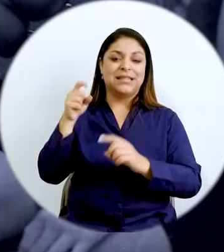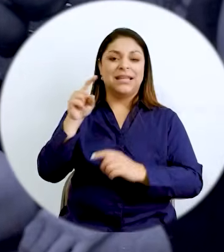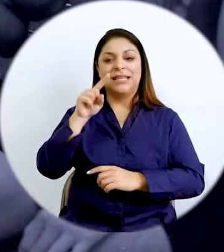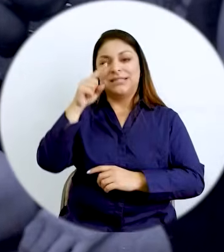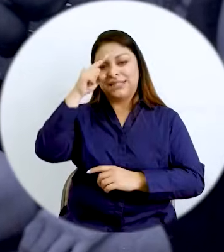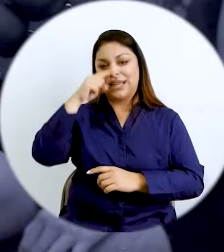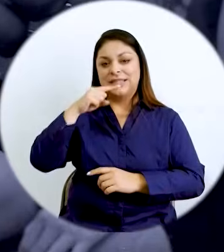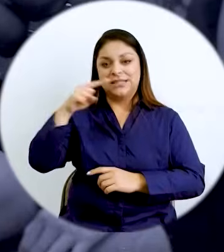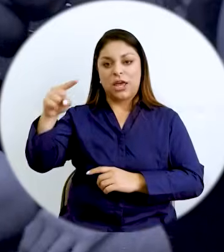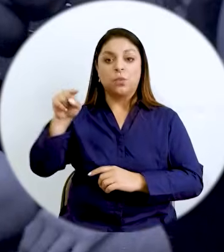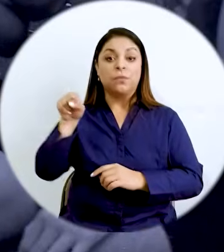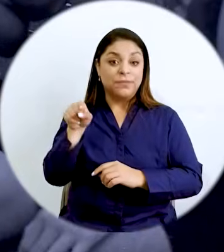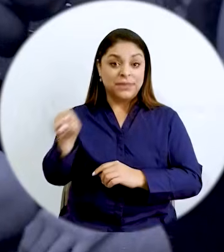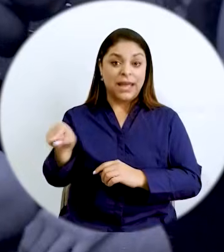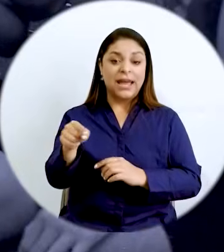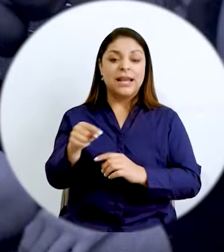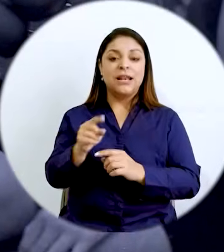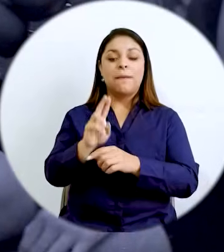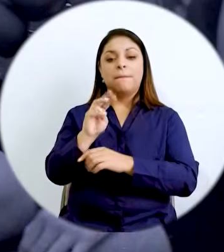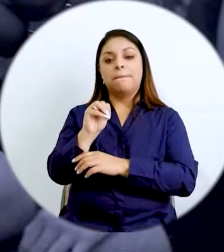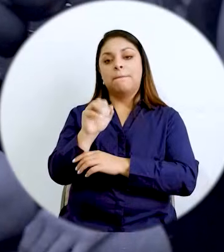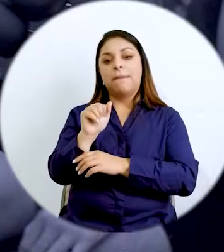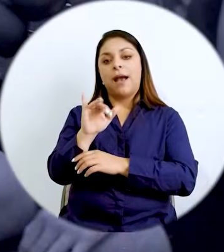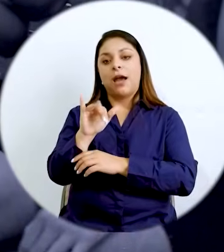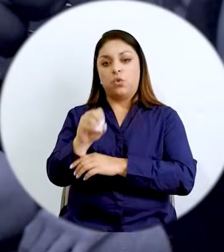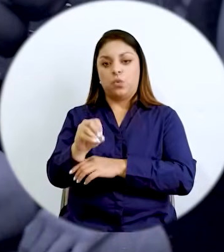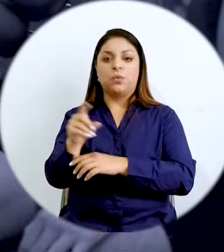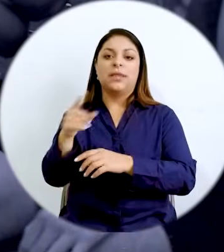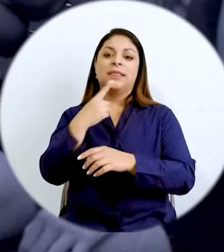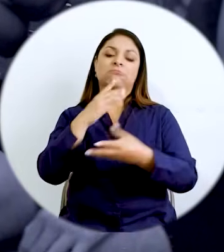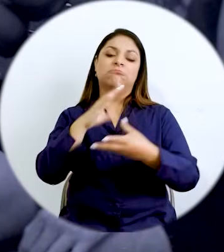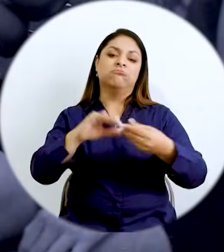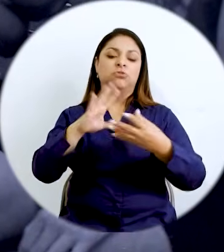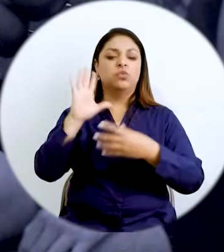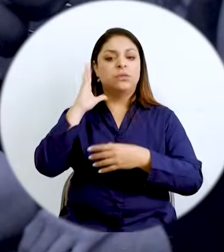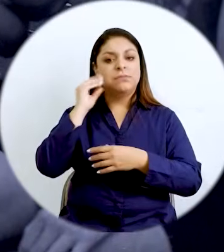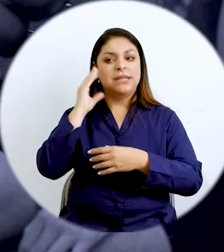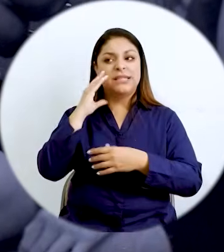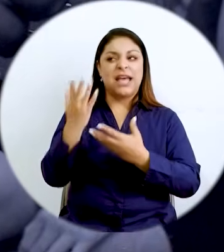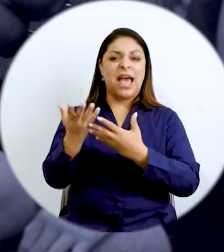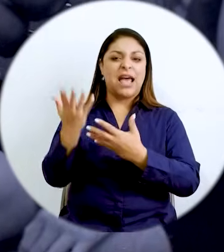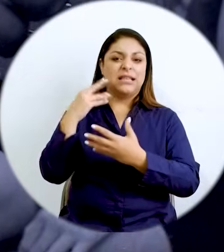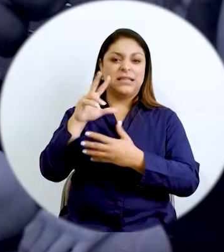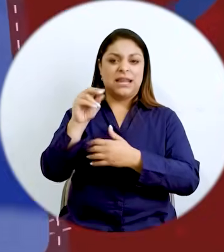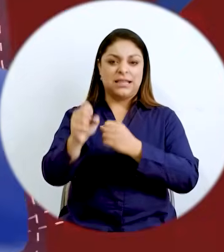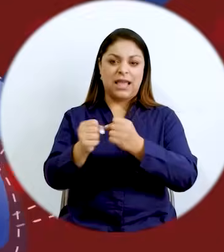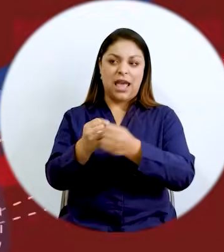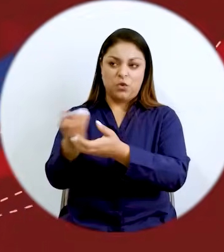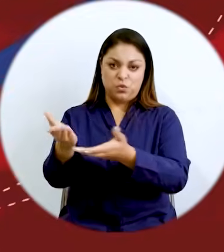nos compartió su experiencia como usuario del BAM bovino desde hace casi 3 décadas.